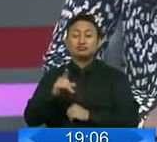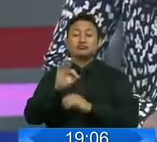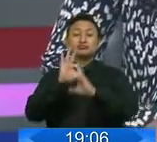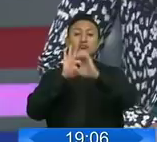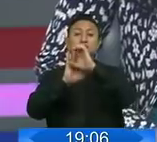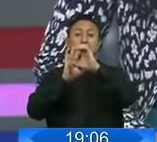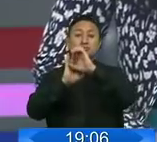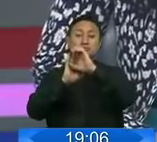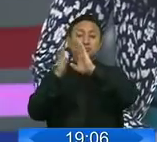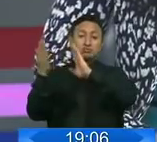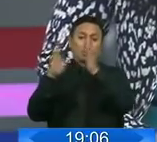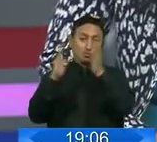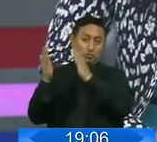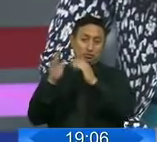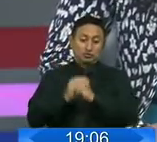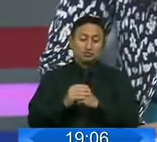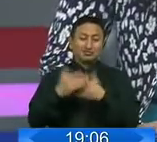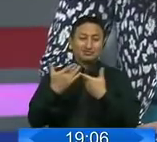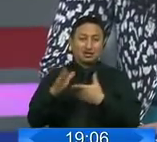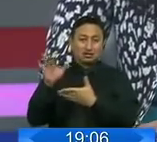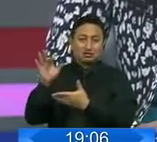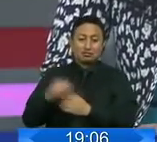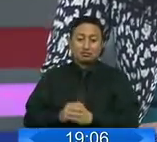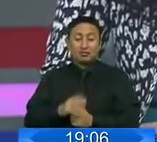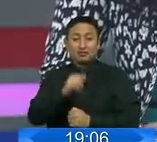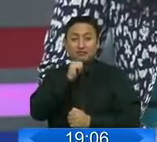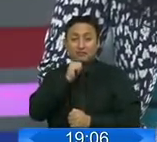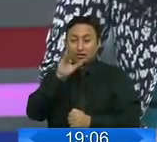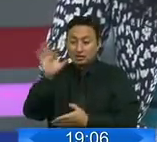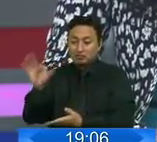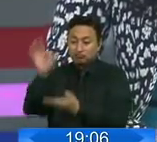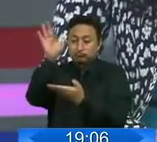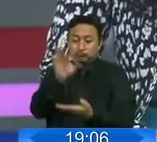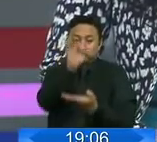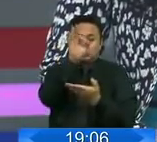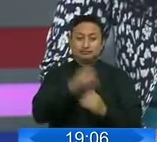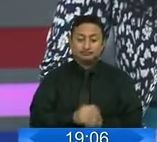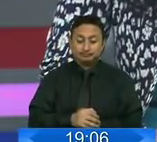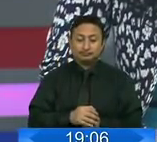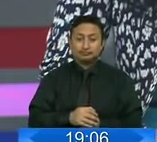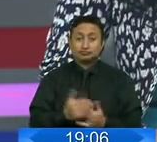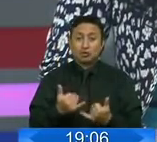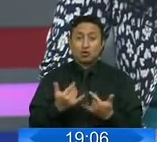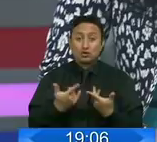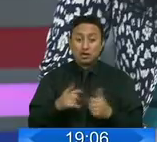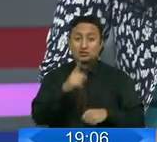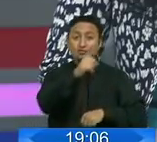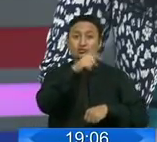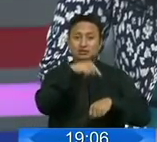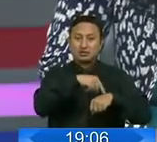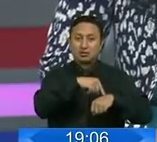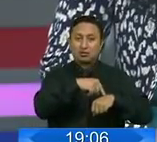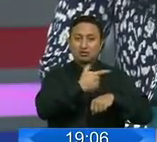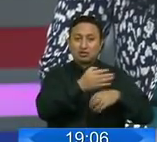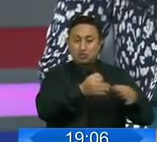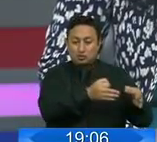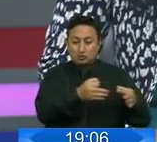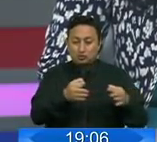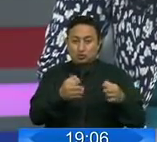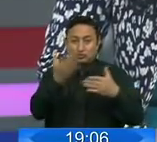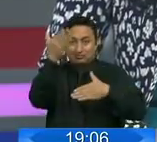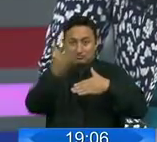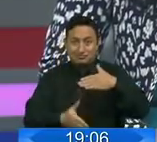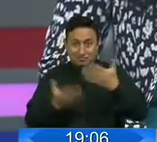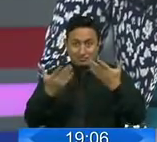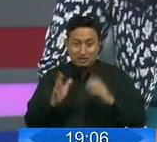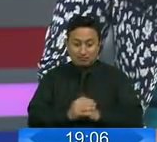y Control Social Transitorio no alcanzaría a designar, una vez que está por concluir el tiempo para el cual fue nombrado. Este